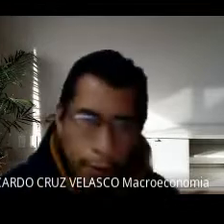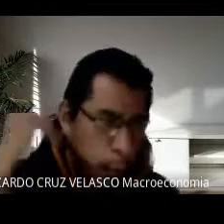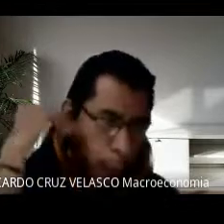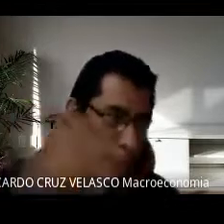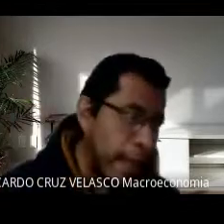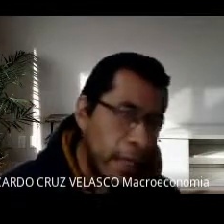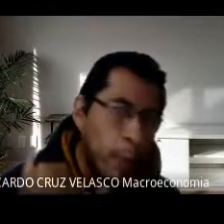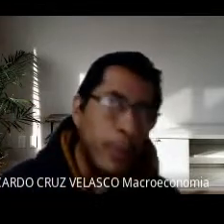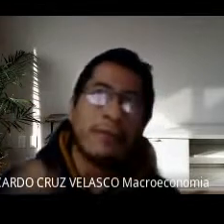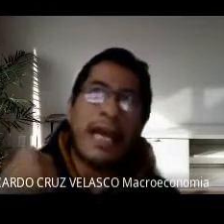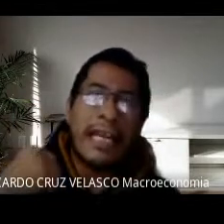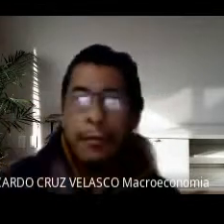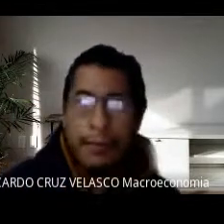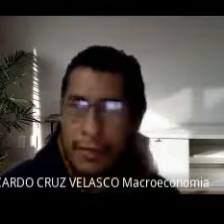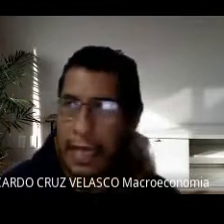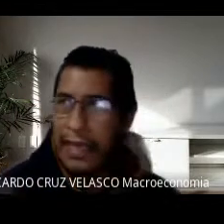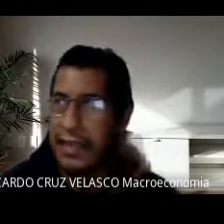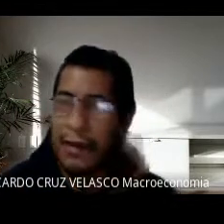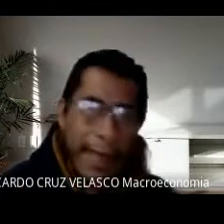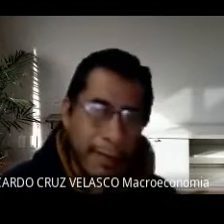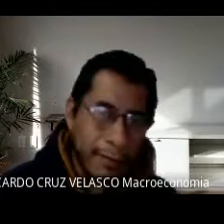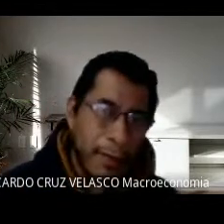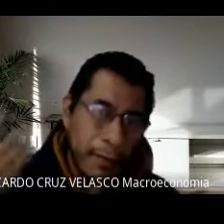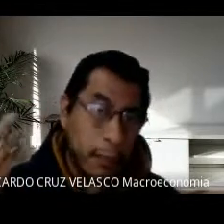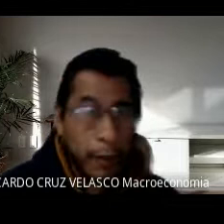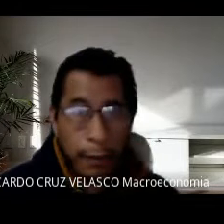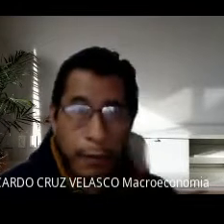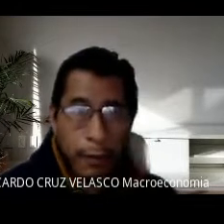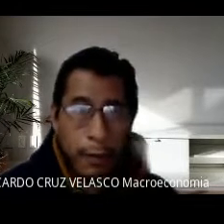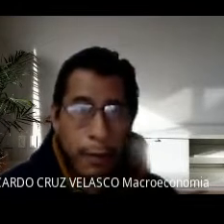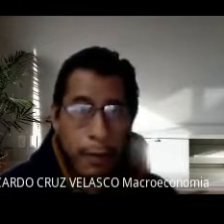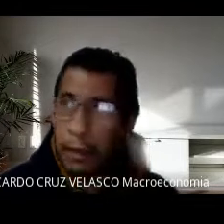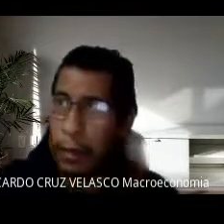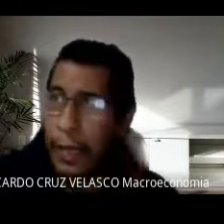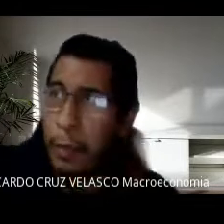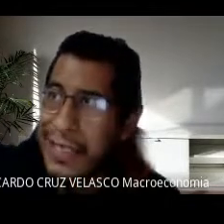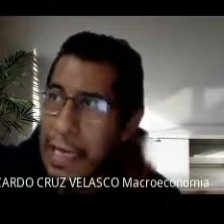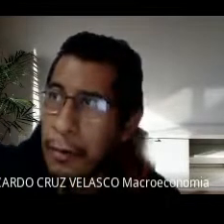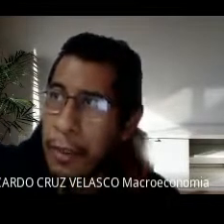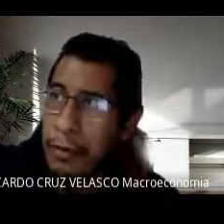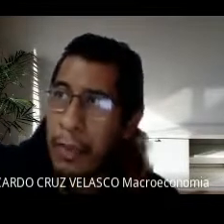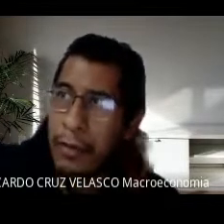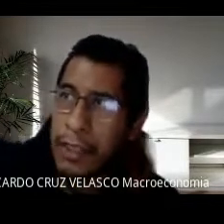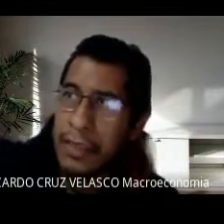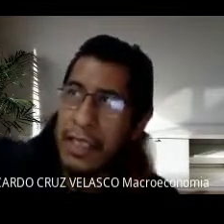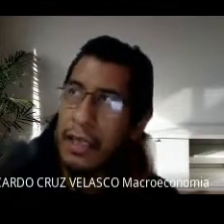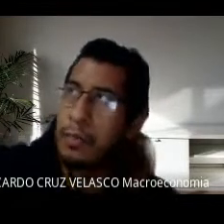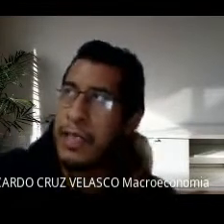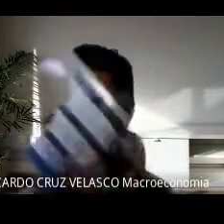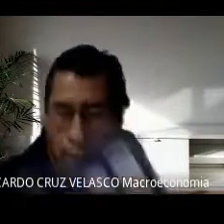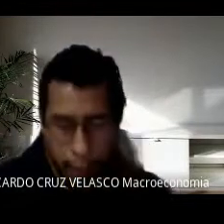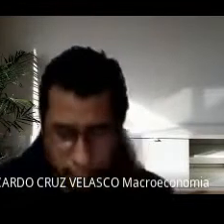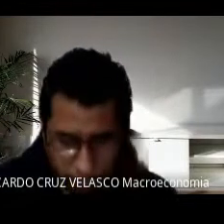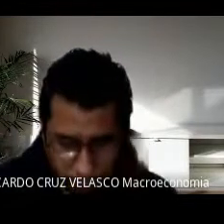desde Fox proponía impuestos a libros. O sea, la gente no lee, todavía vas a comprar un libro. ¿No? Digo, yo para comprar este libro me costó 400, casi 500